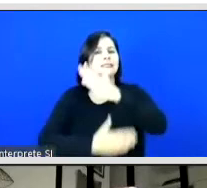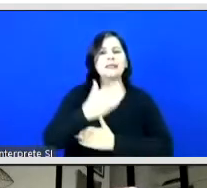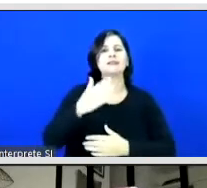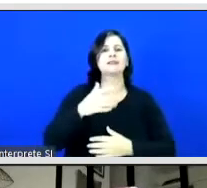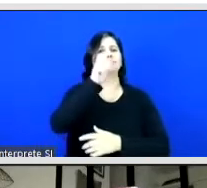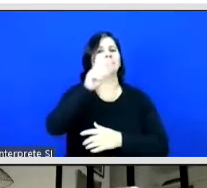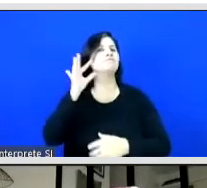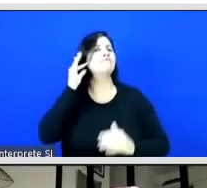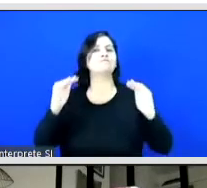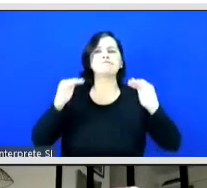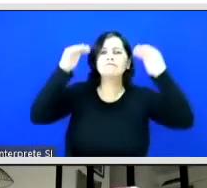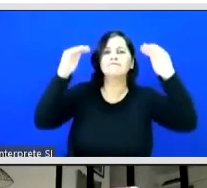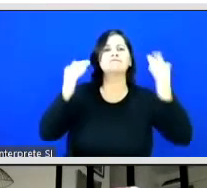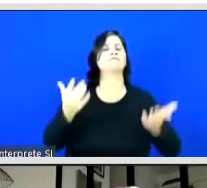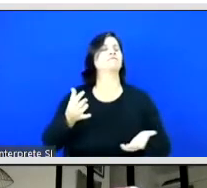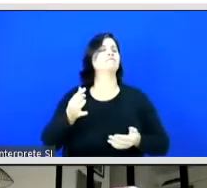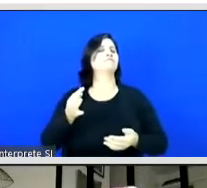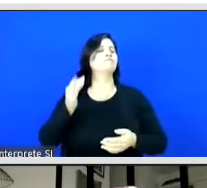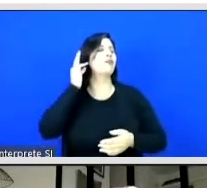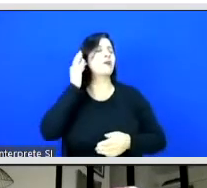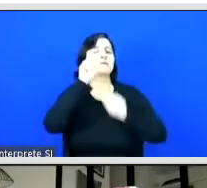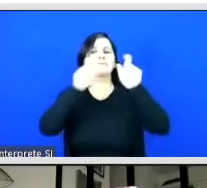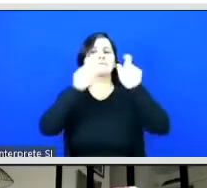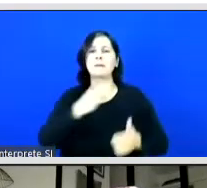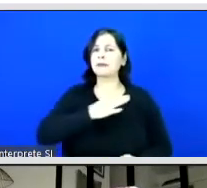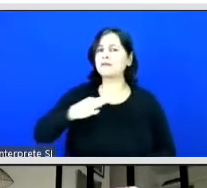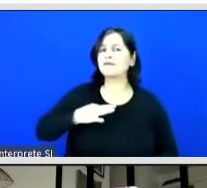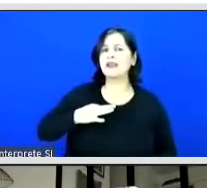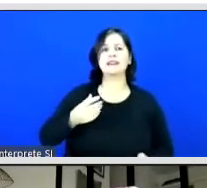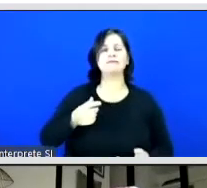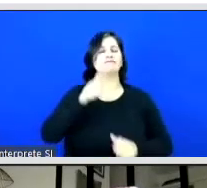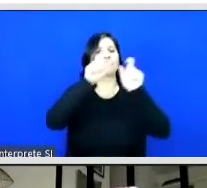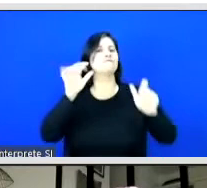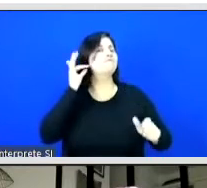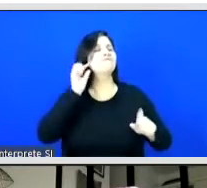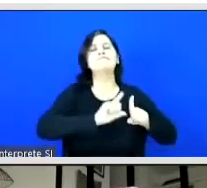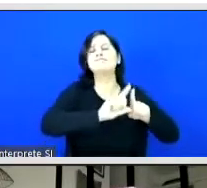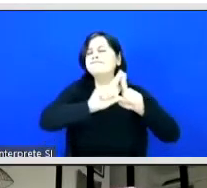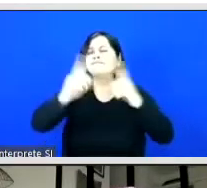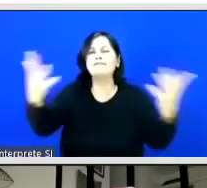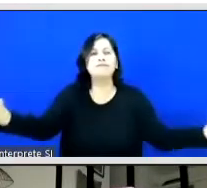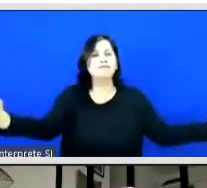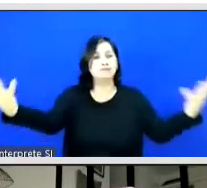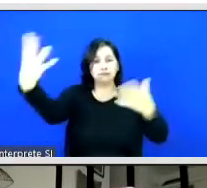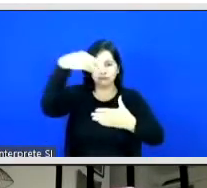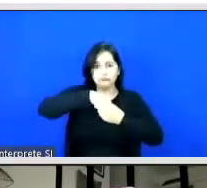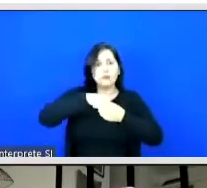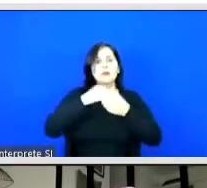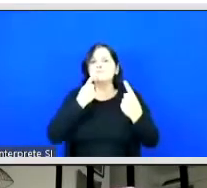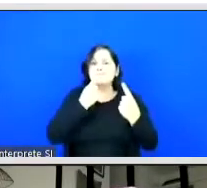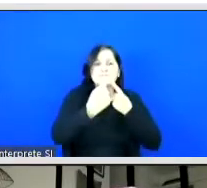emprendedoras y las jóvenes para confeccionar las soluciones. Y finalmente, creo que también debemos de